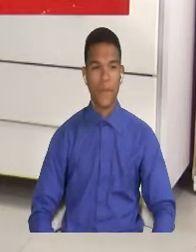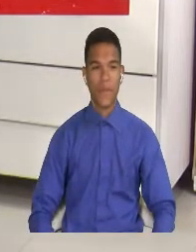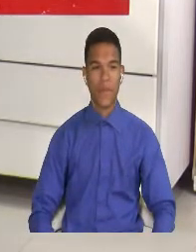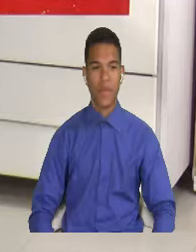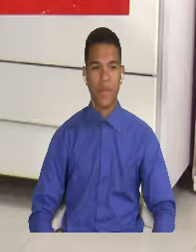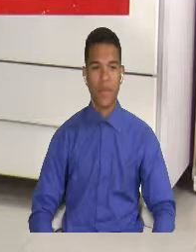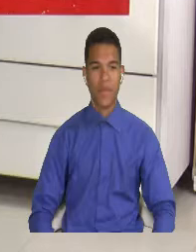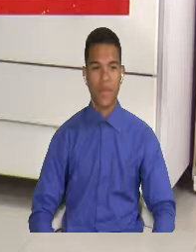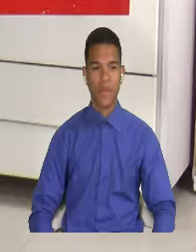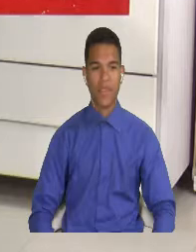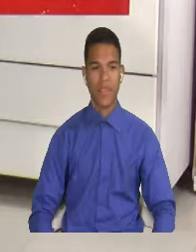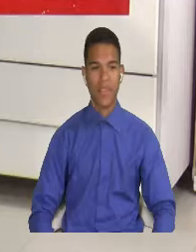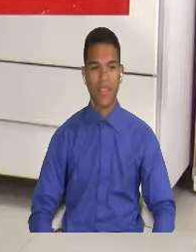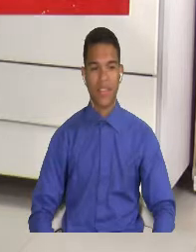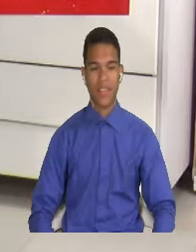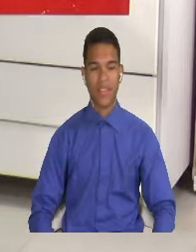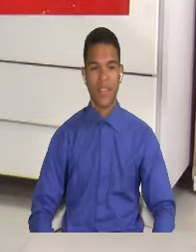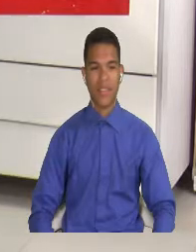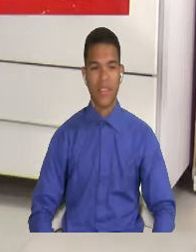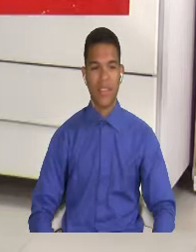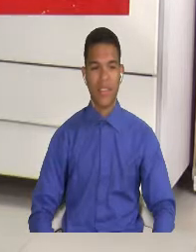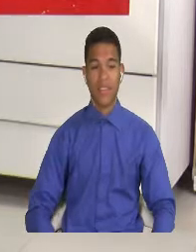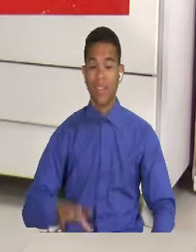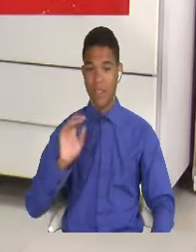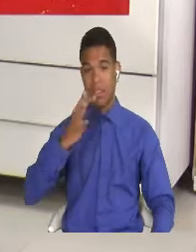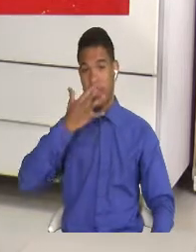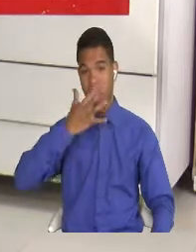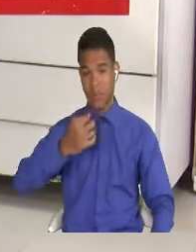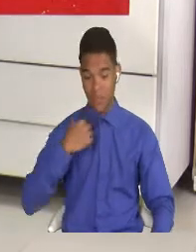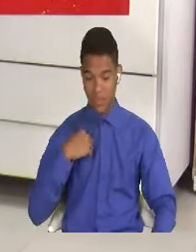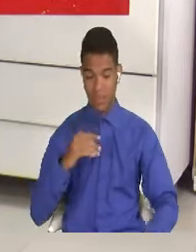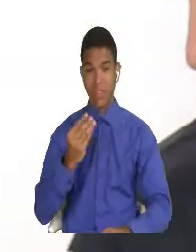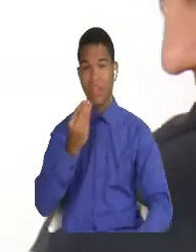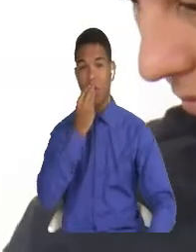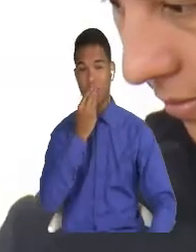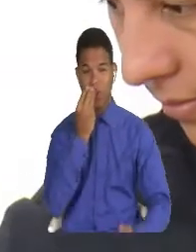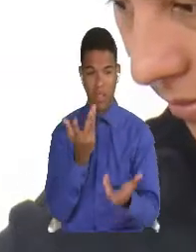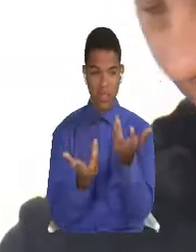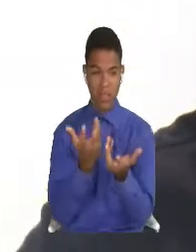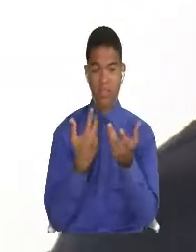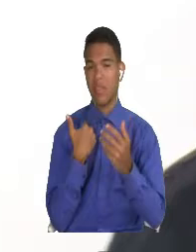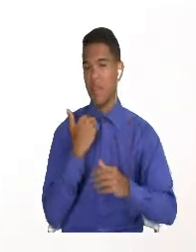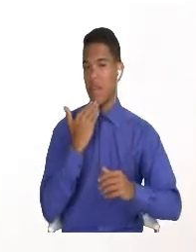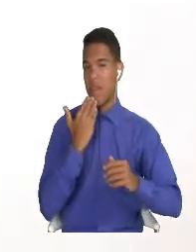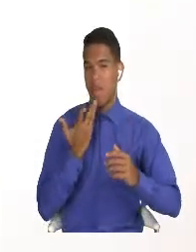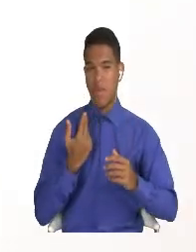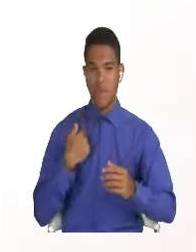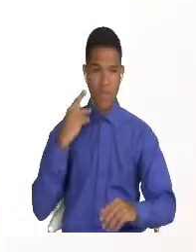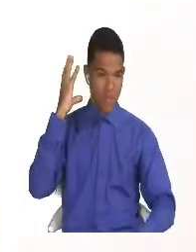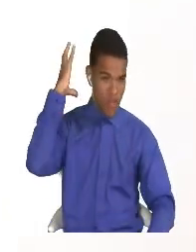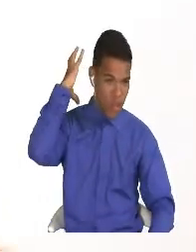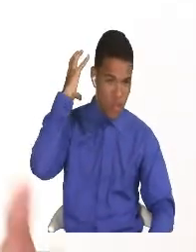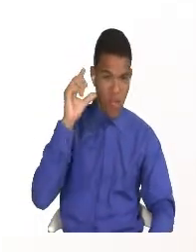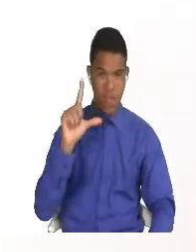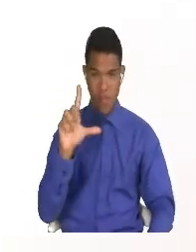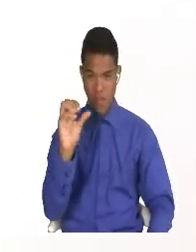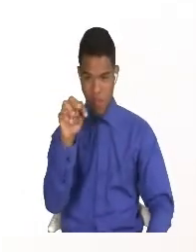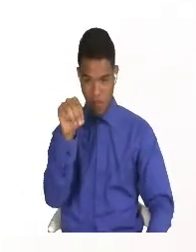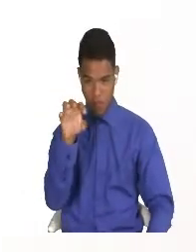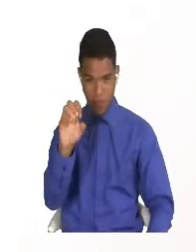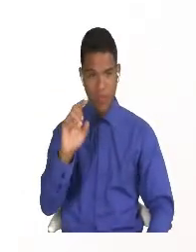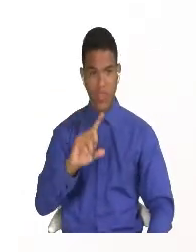me encanta esta receta. Pero esta receta, digamos, las personas que no tengan al alcance el lomo, ¿pueden hacerlo de qué otra